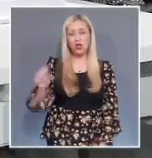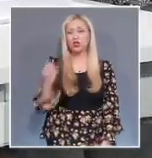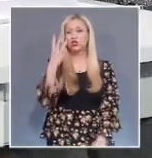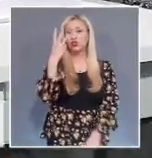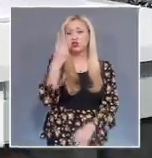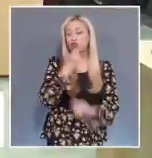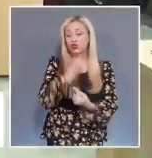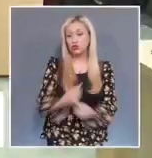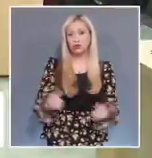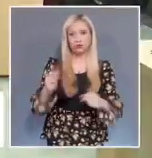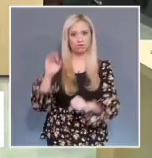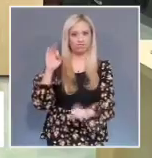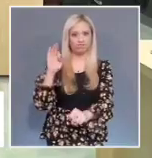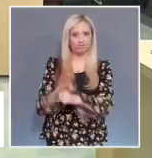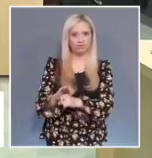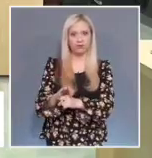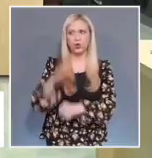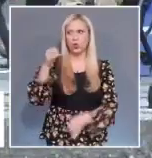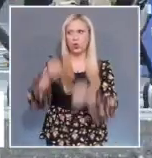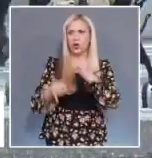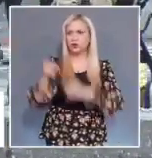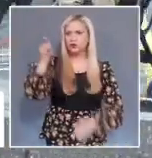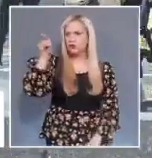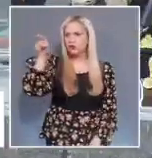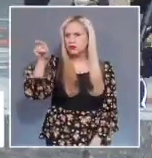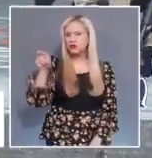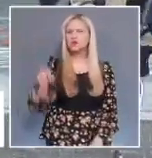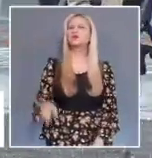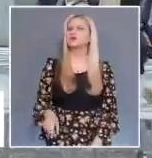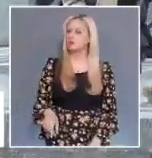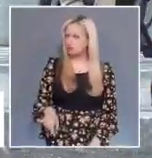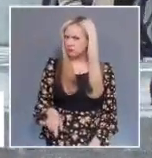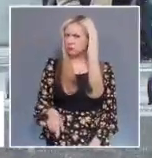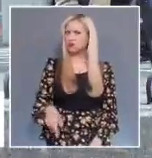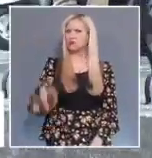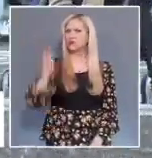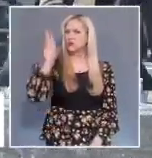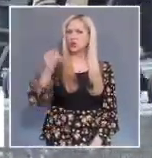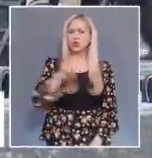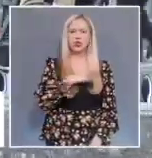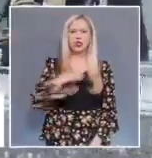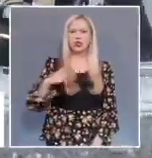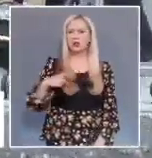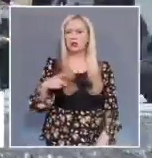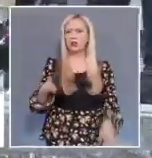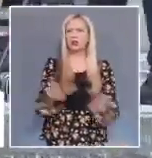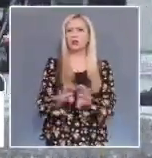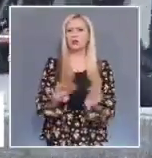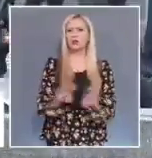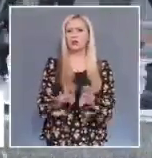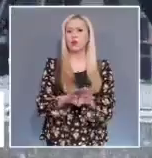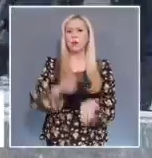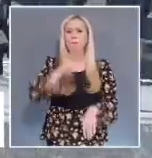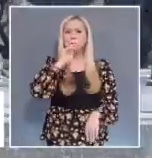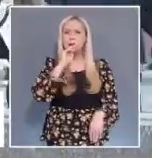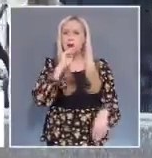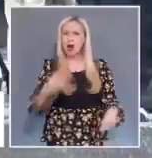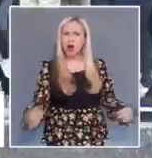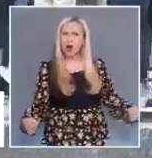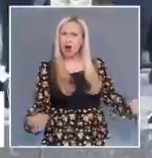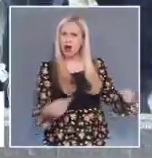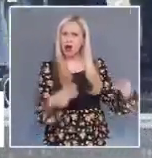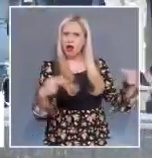de origen dejar sin efecto el régimen de convivencia entre estos y su madre, con el fin de preservar los